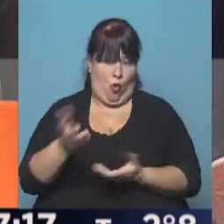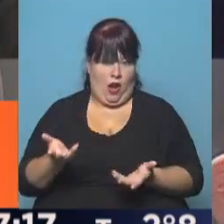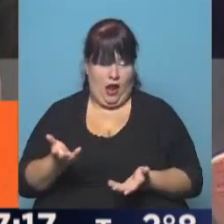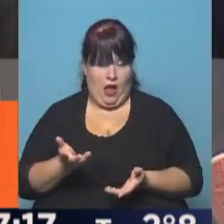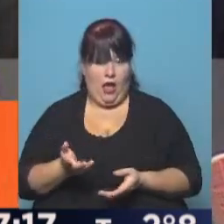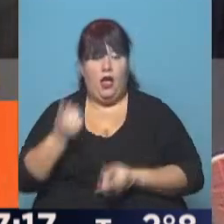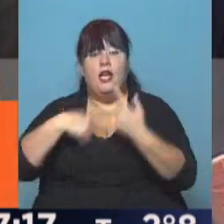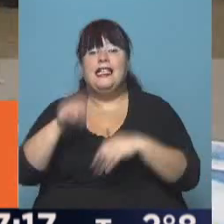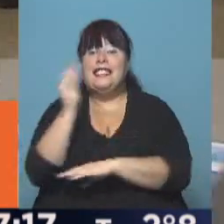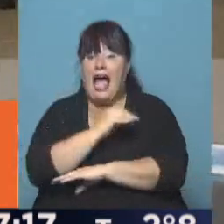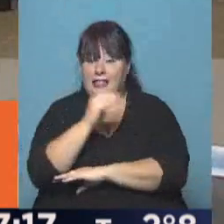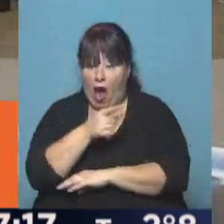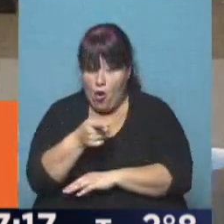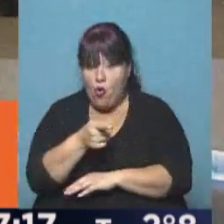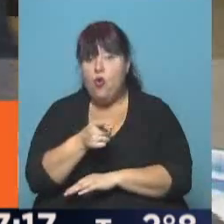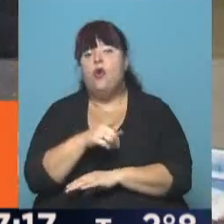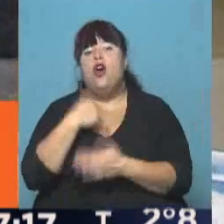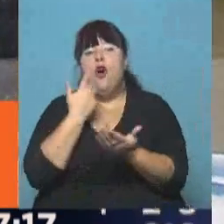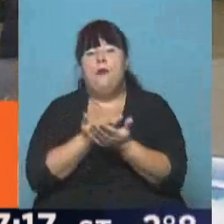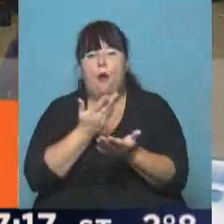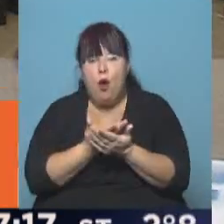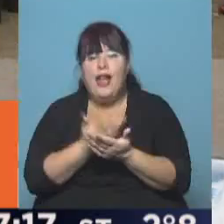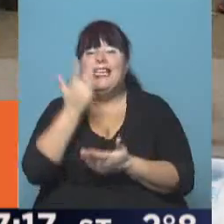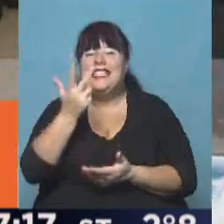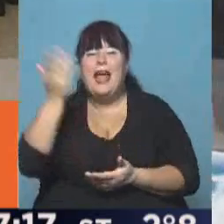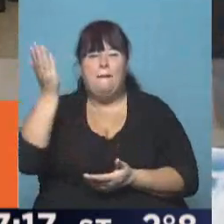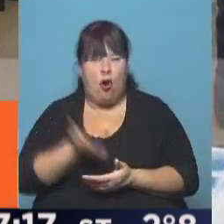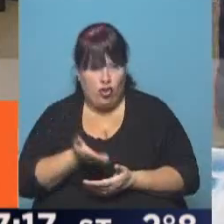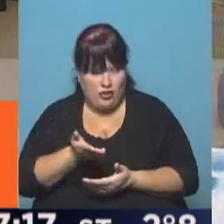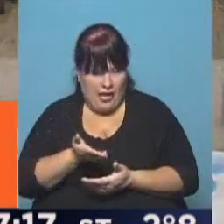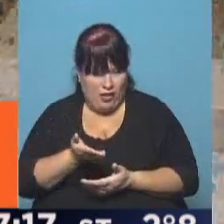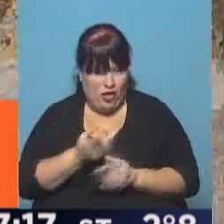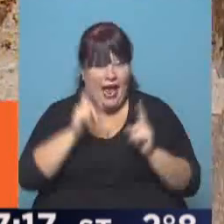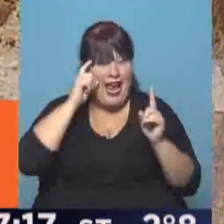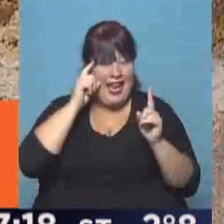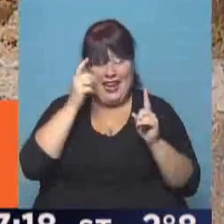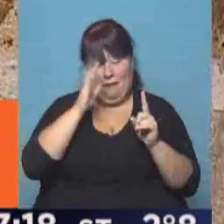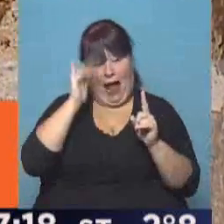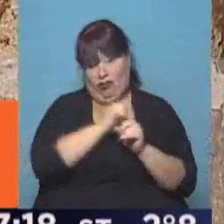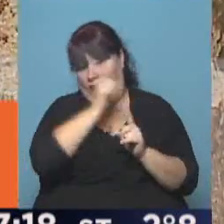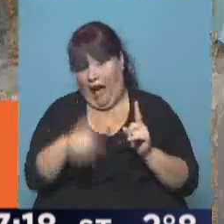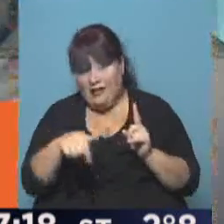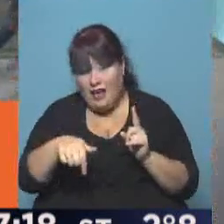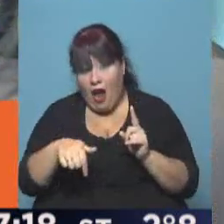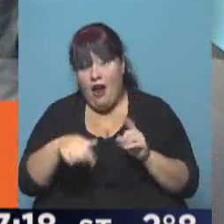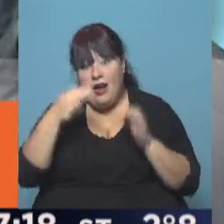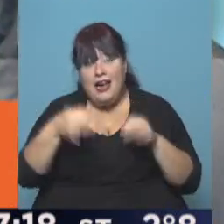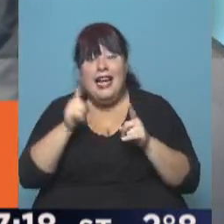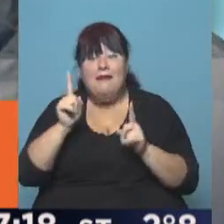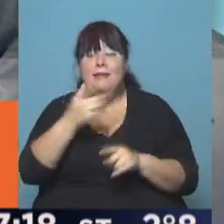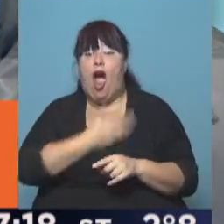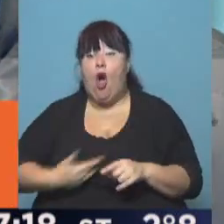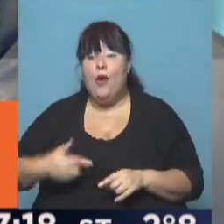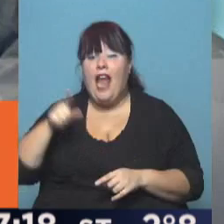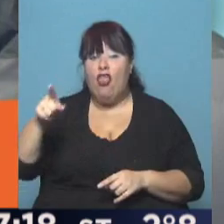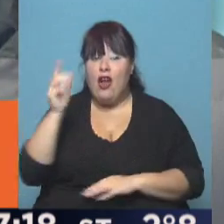En el caso de Santa Cruz se ha hecho un ofrecimiento del 3% desde principio de año a hoy, cuando la misma gobernadora